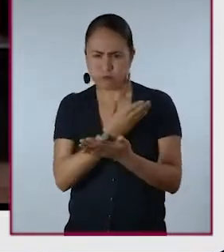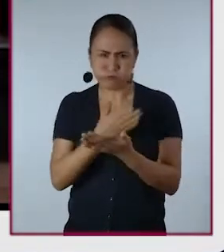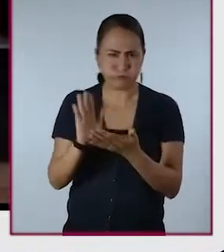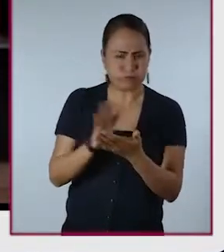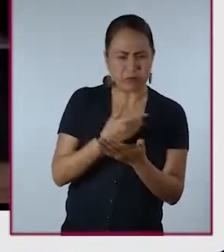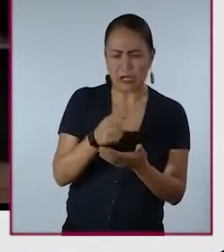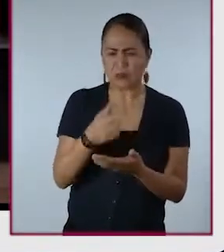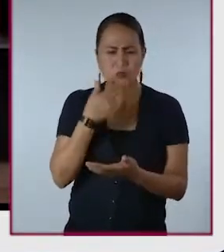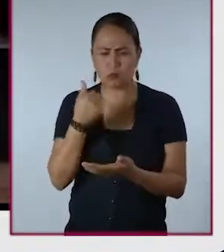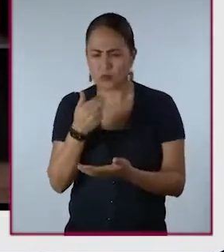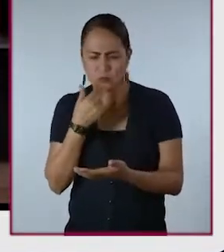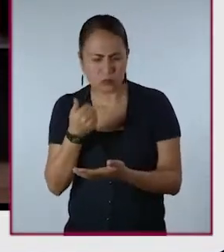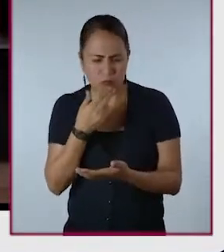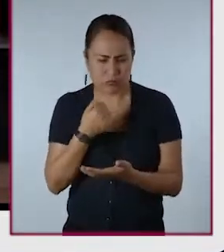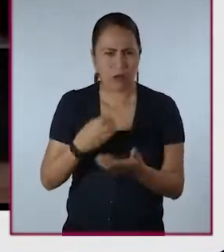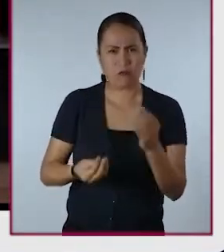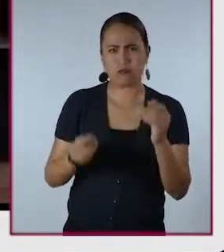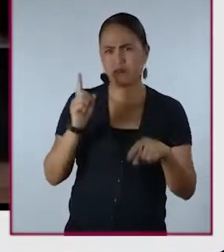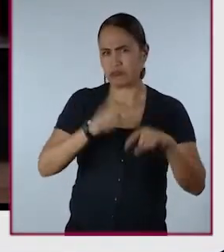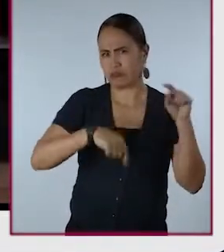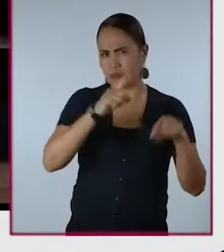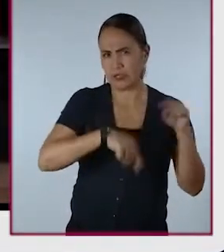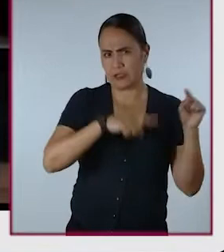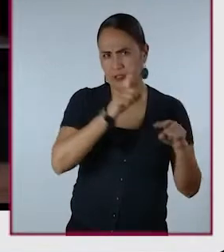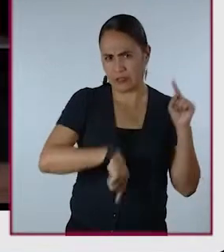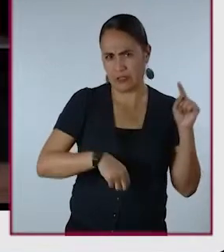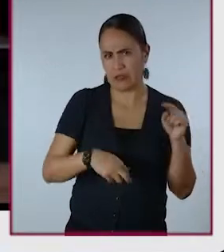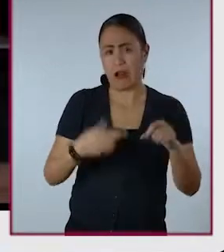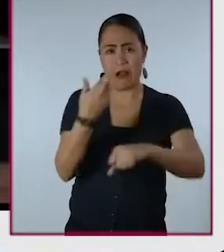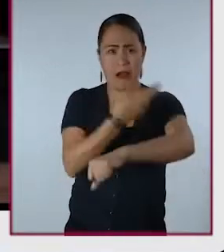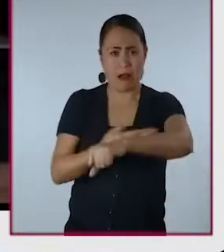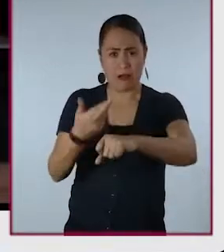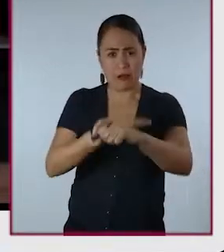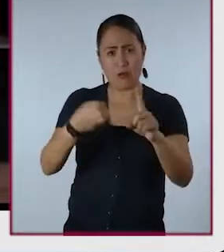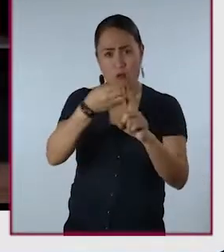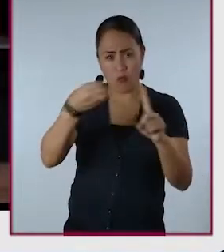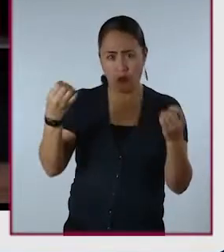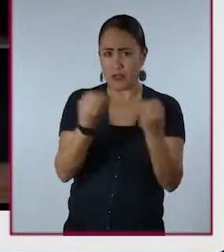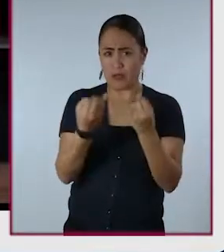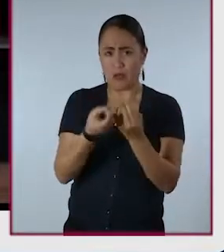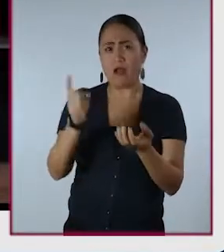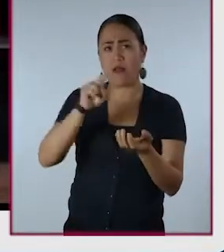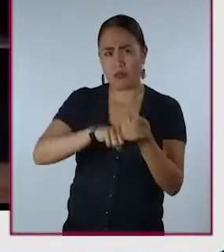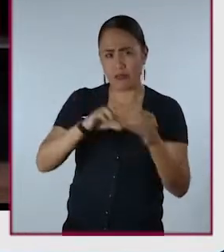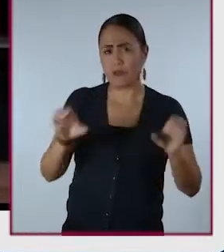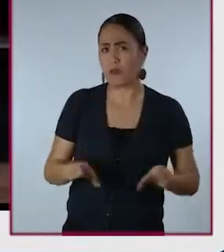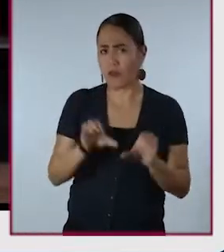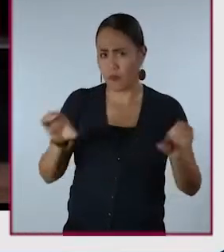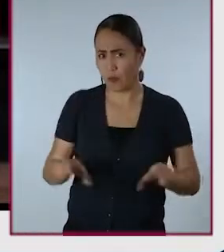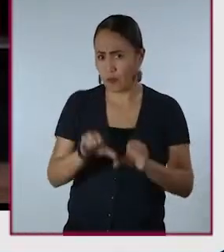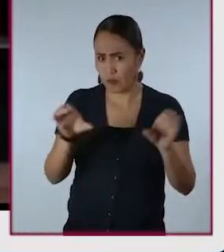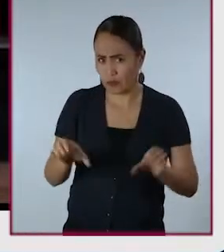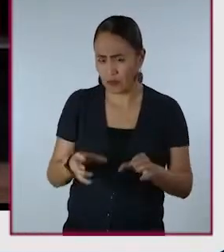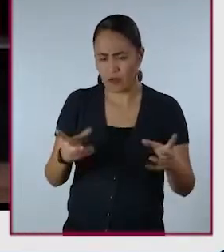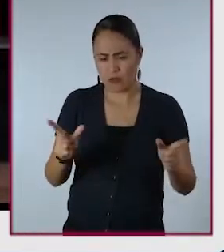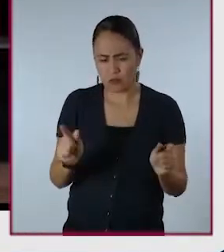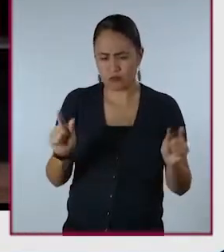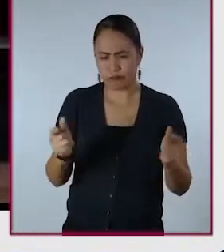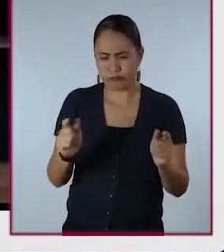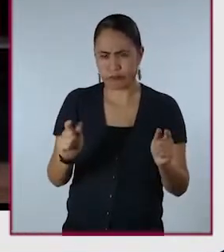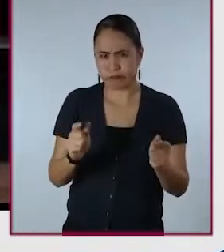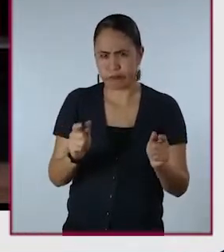no vale la pena. Tenemos que organizar nuestra computadora, hacer un acto de contrición,